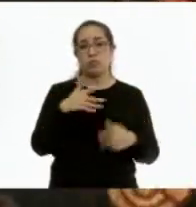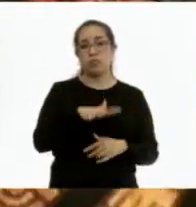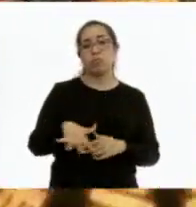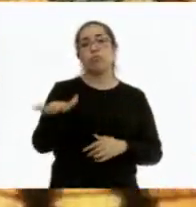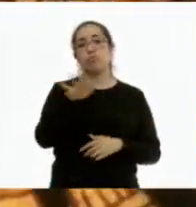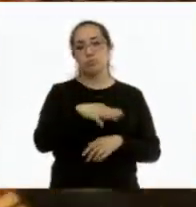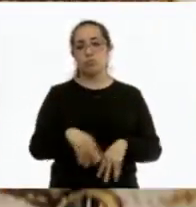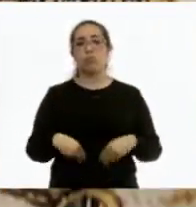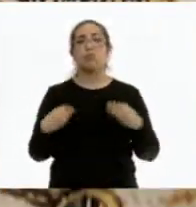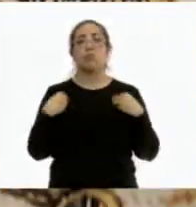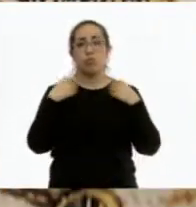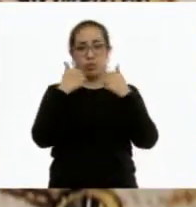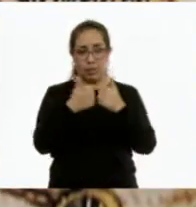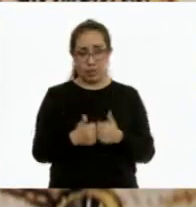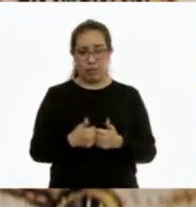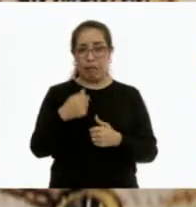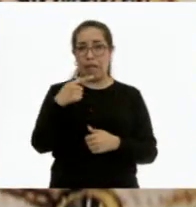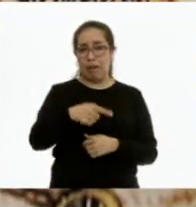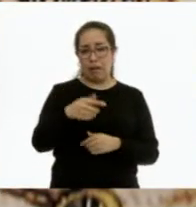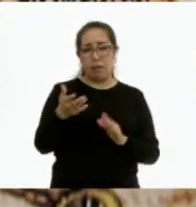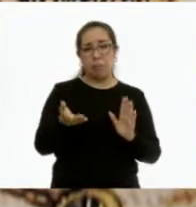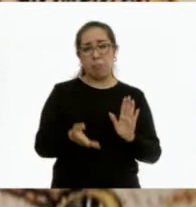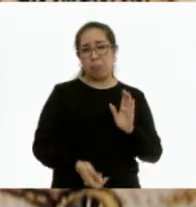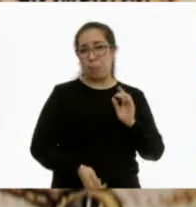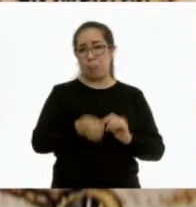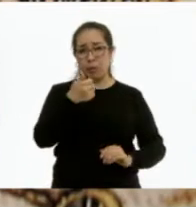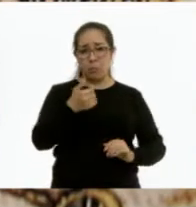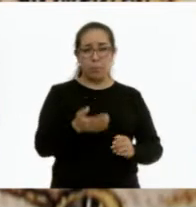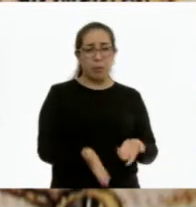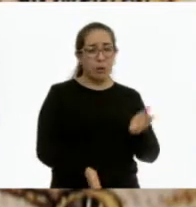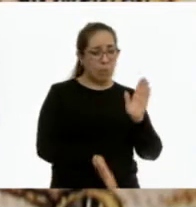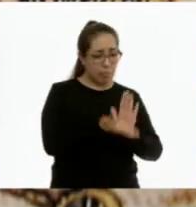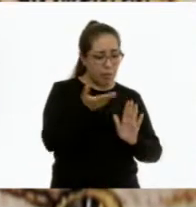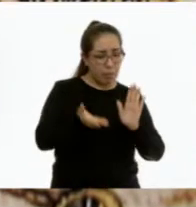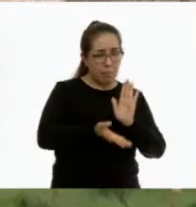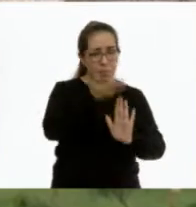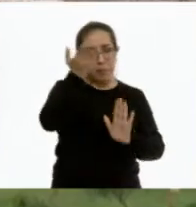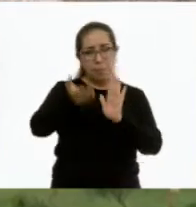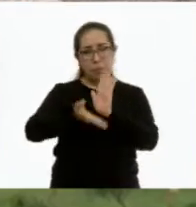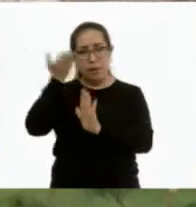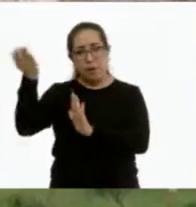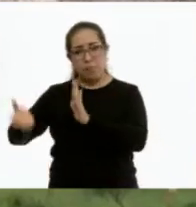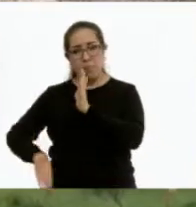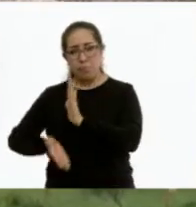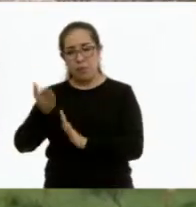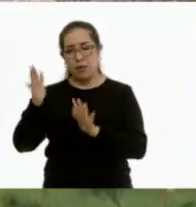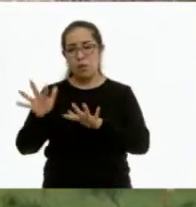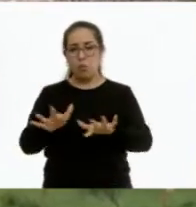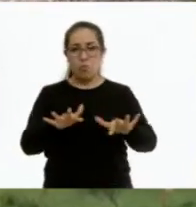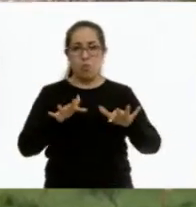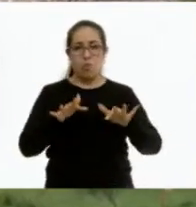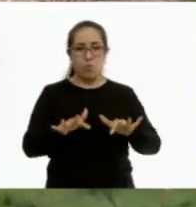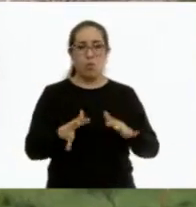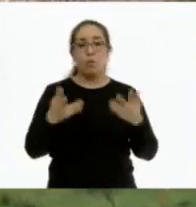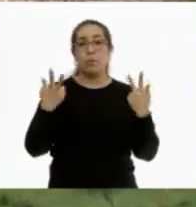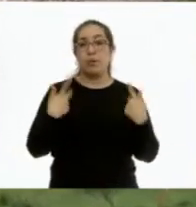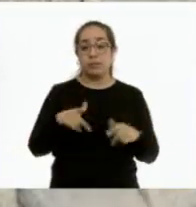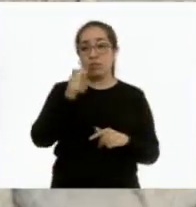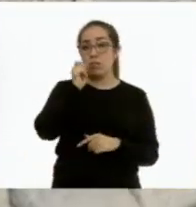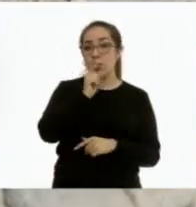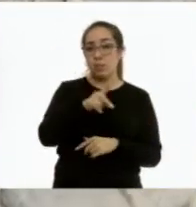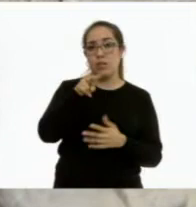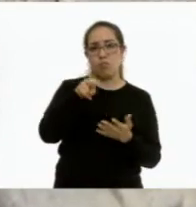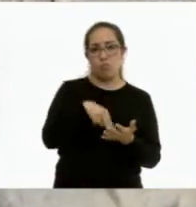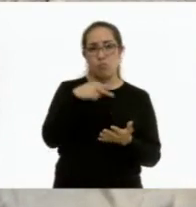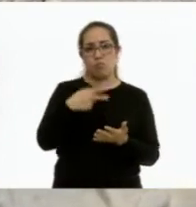Sus primeros edificios dieron cuenta de la intensa actividad militar que la distinguió. El de los danzantes, por ejemplo, estaba rodeado